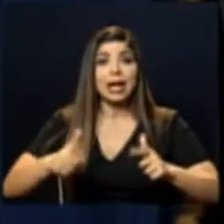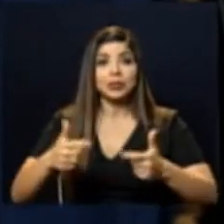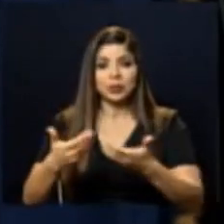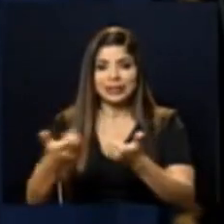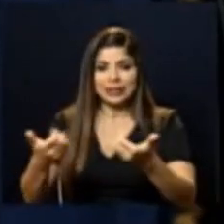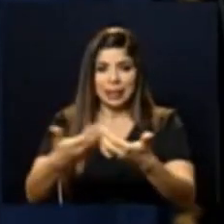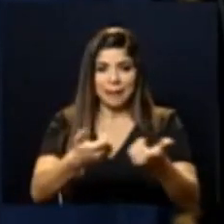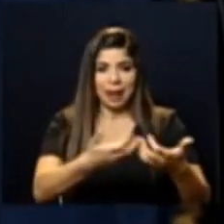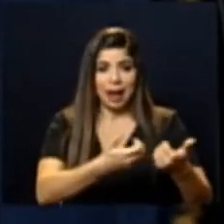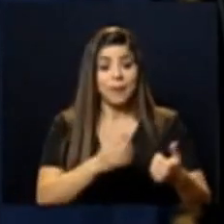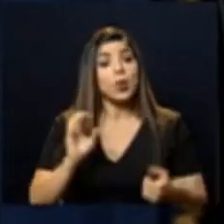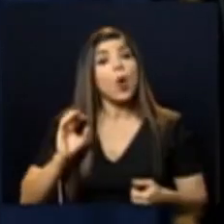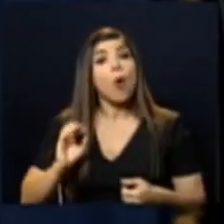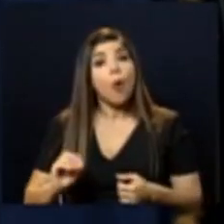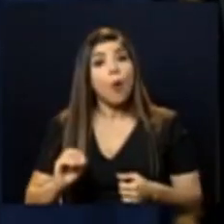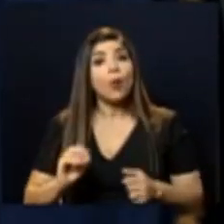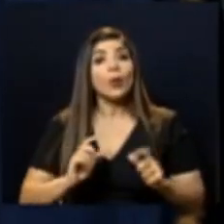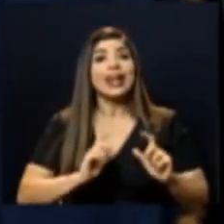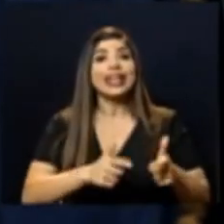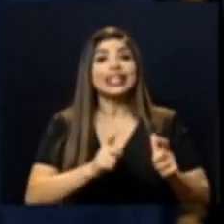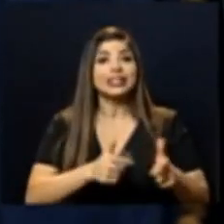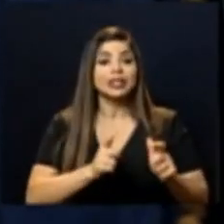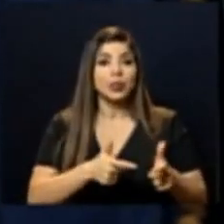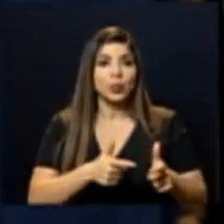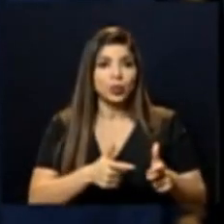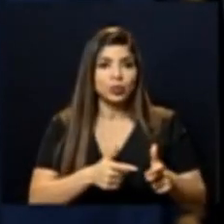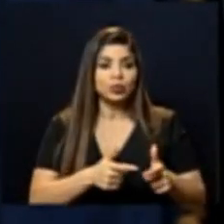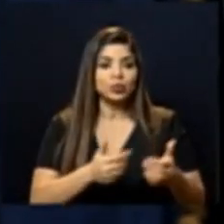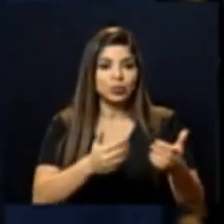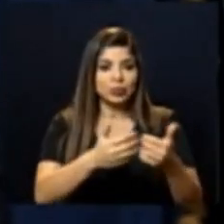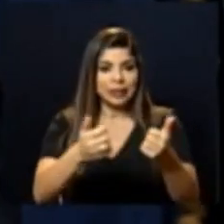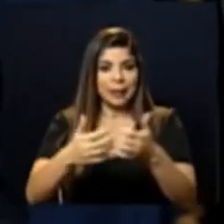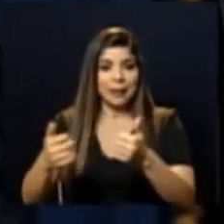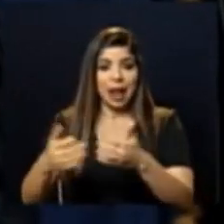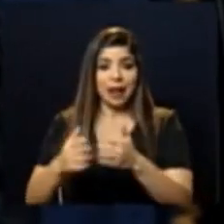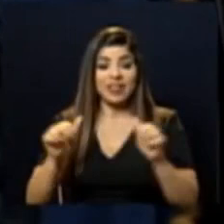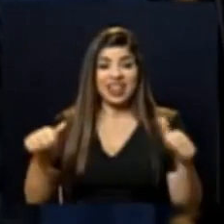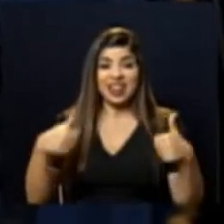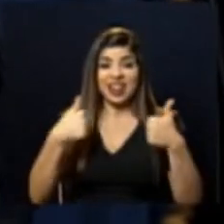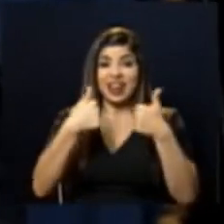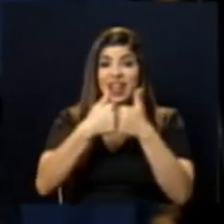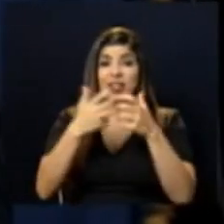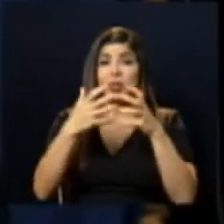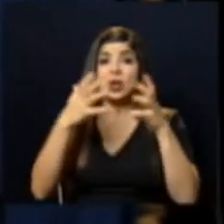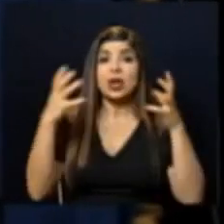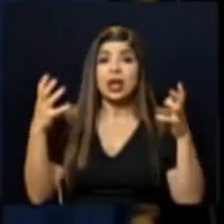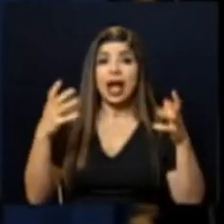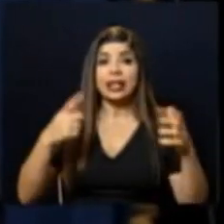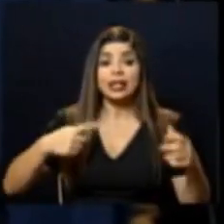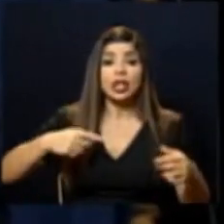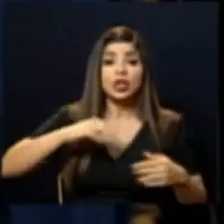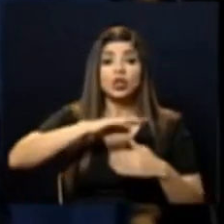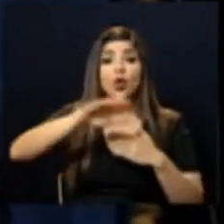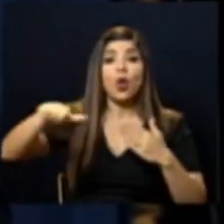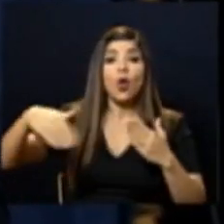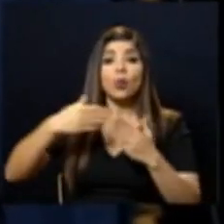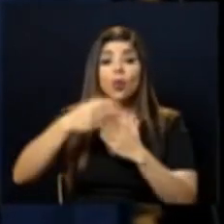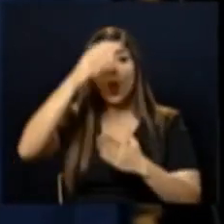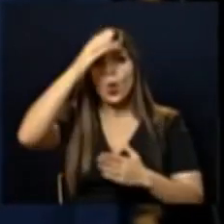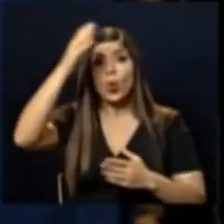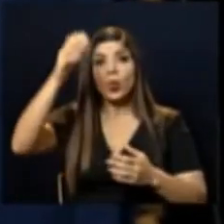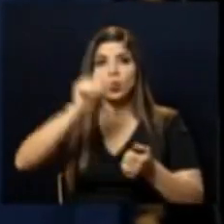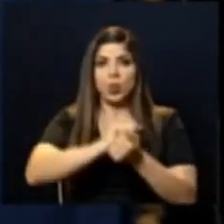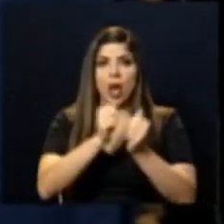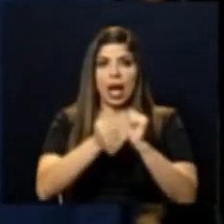basura, o mejor dicho, los residuos. El gran reto es lograr un cambio en nuestra cultura y